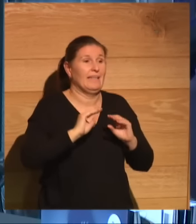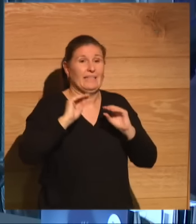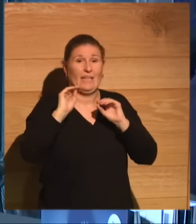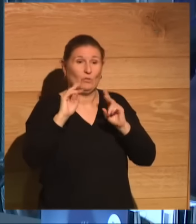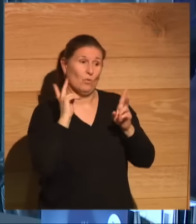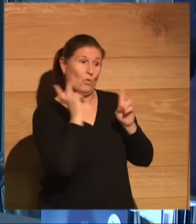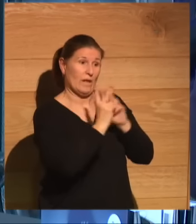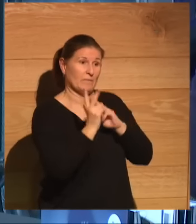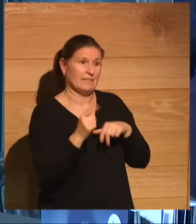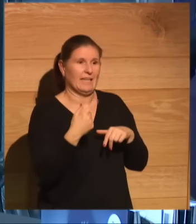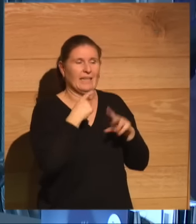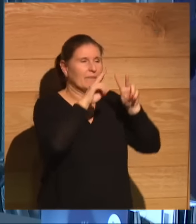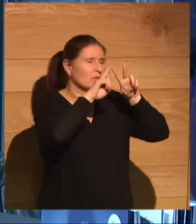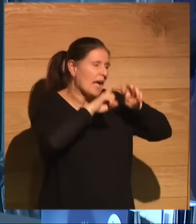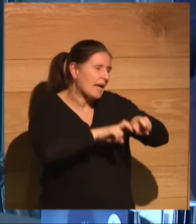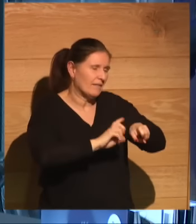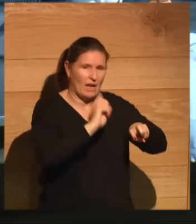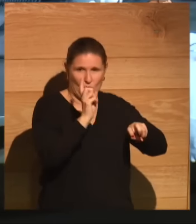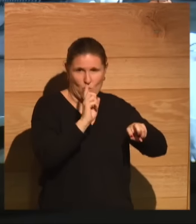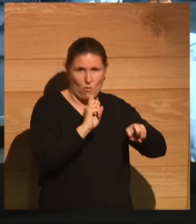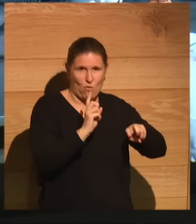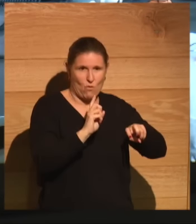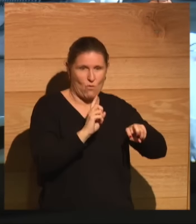entre sus reacciones, que no vamos a psicoanalizar en ningún caso,